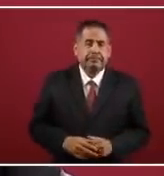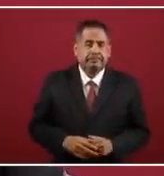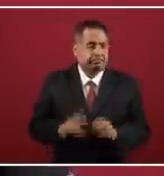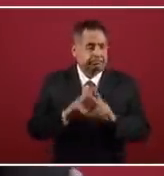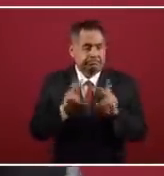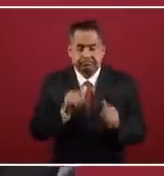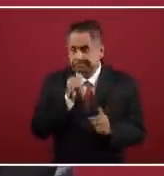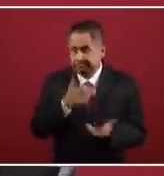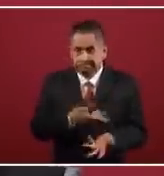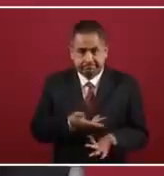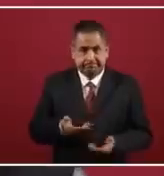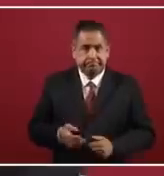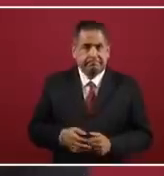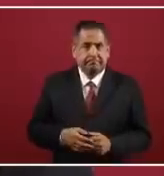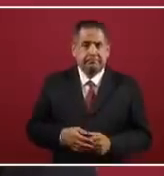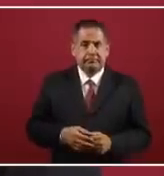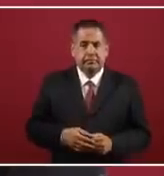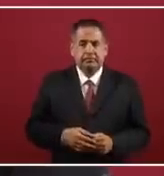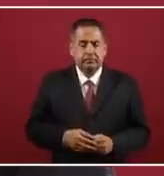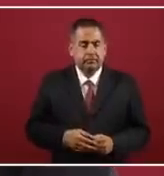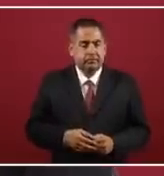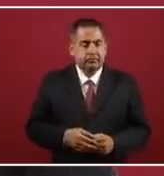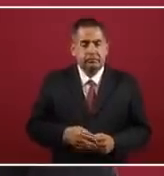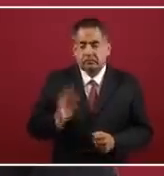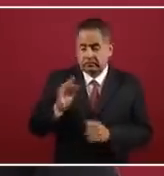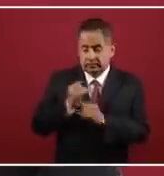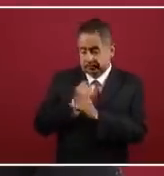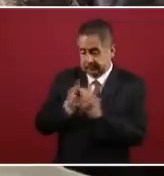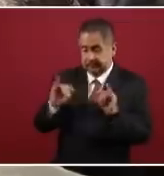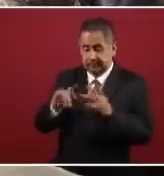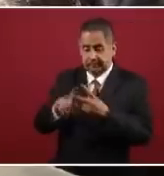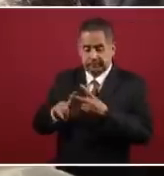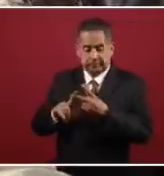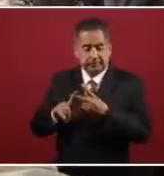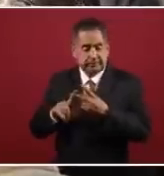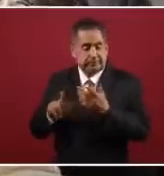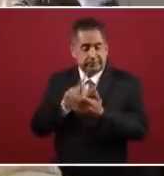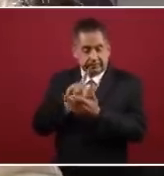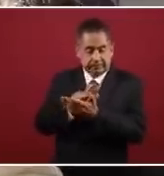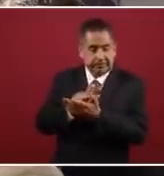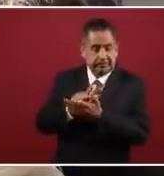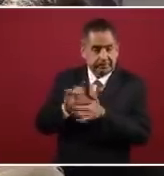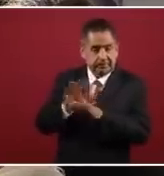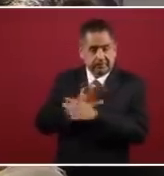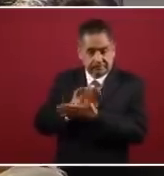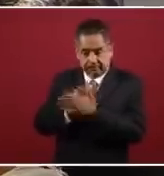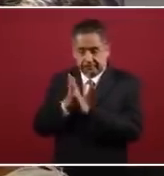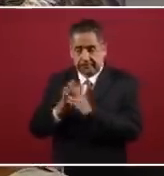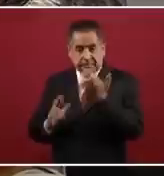Si hacemos a un lado la independencia y la reforma y la revolución,